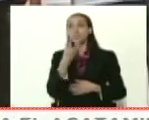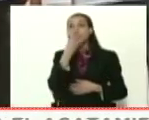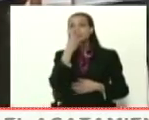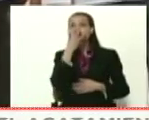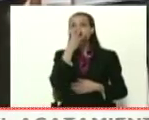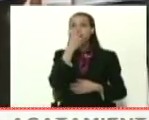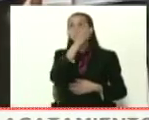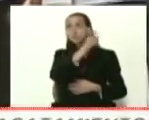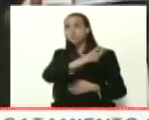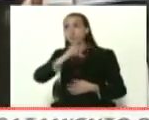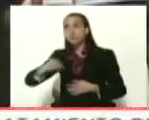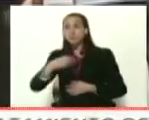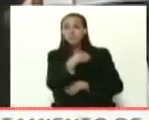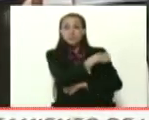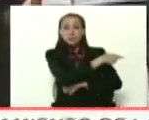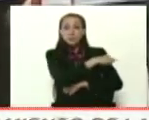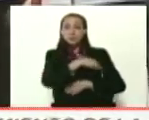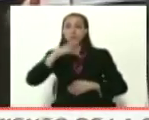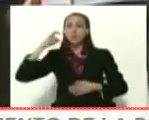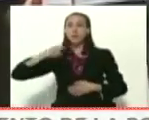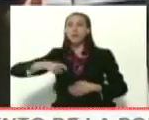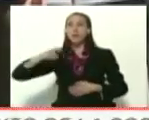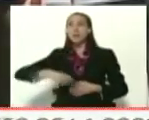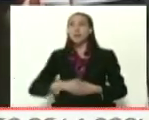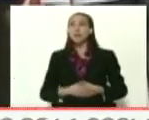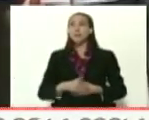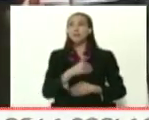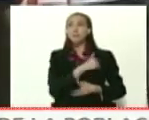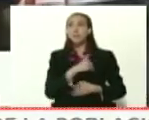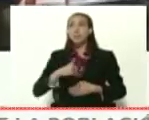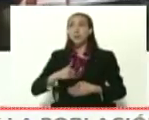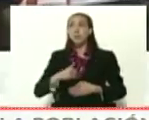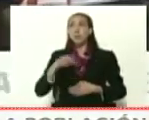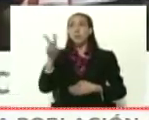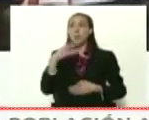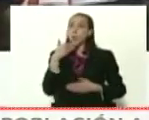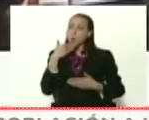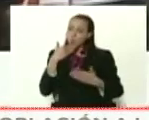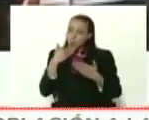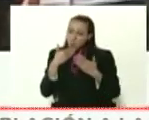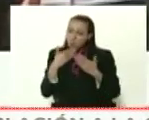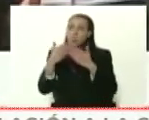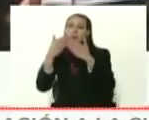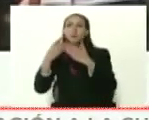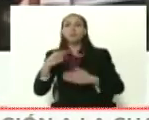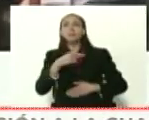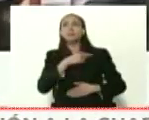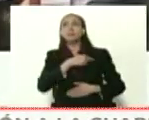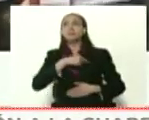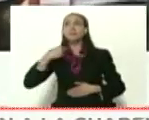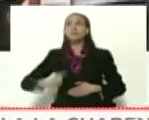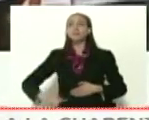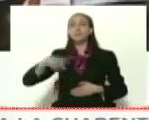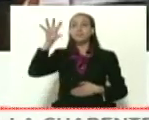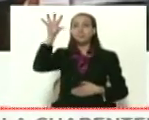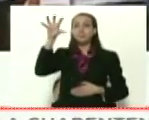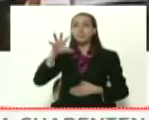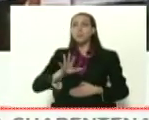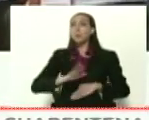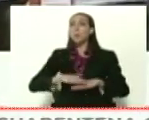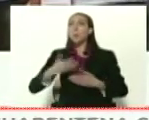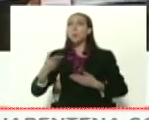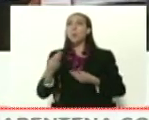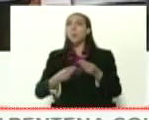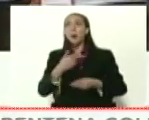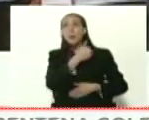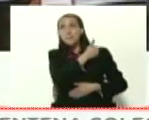para los centros de salud. Queremos desde el alma de Venezuela agradecer a la República Popular China, a su